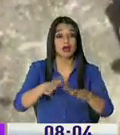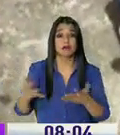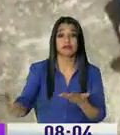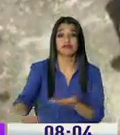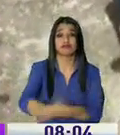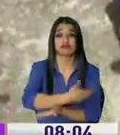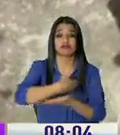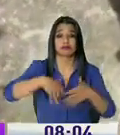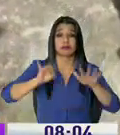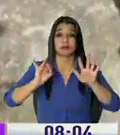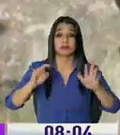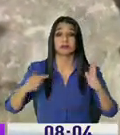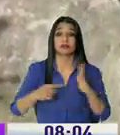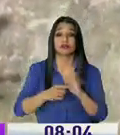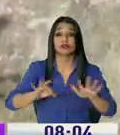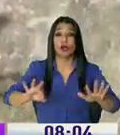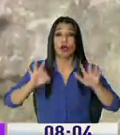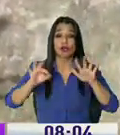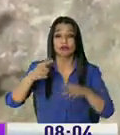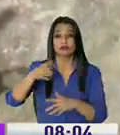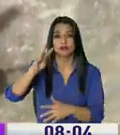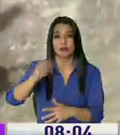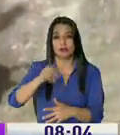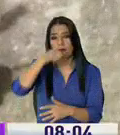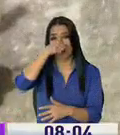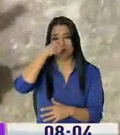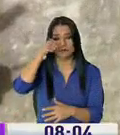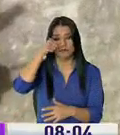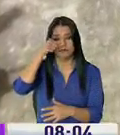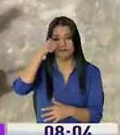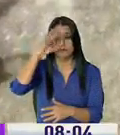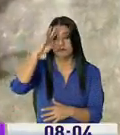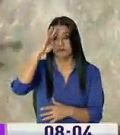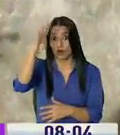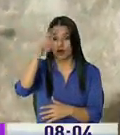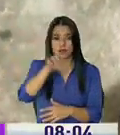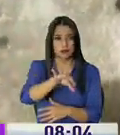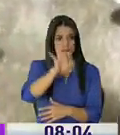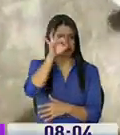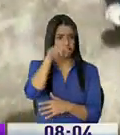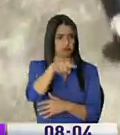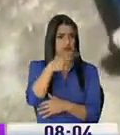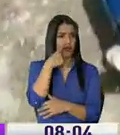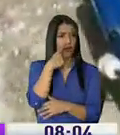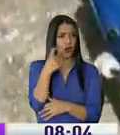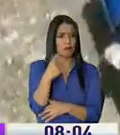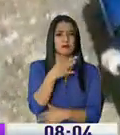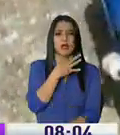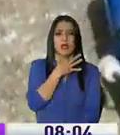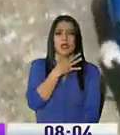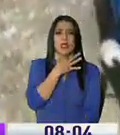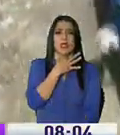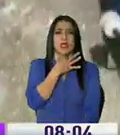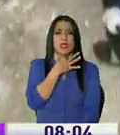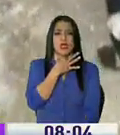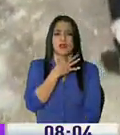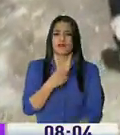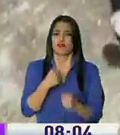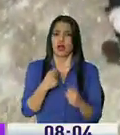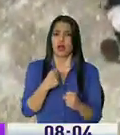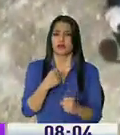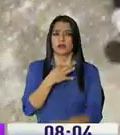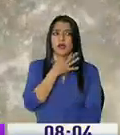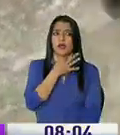7.8 kilogramos de cocaína. La policía pues interceptó a un hombre con actitud nerviosa y estaba